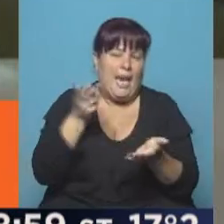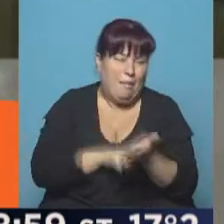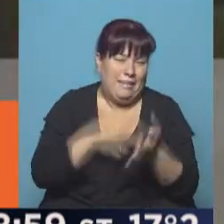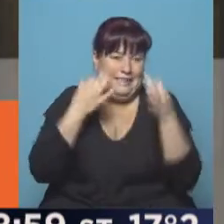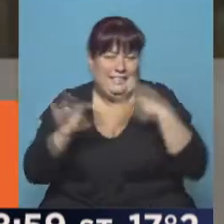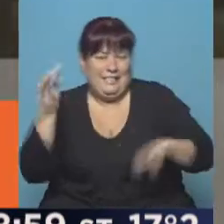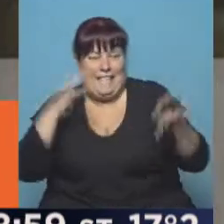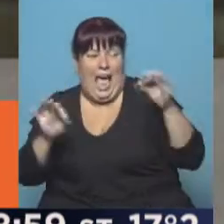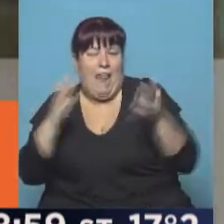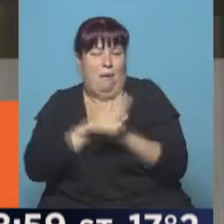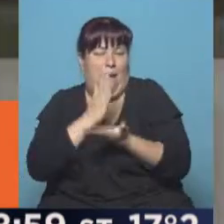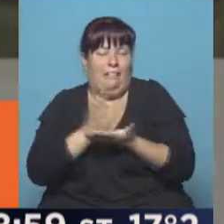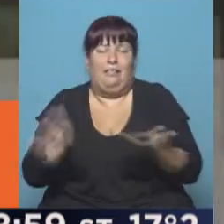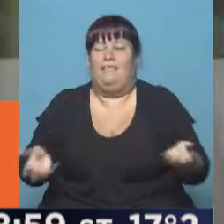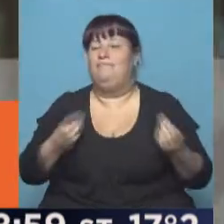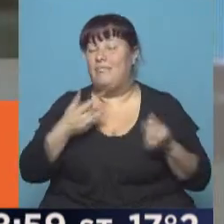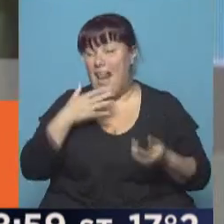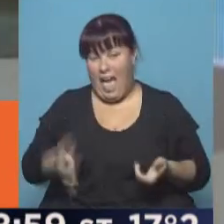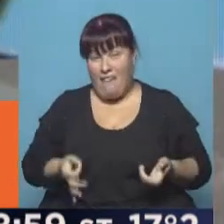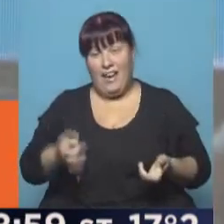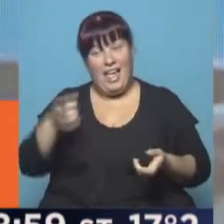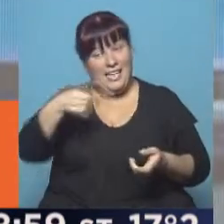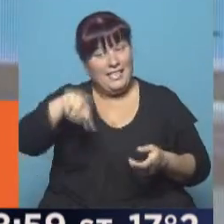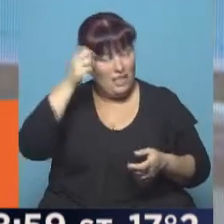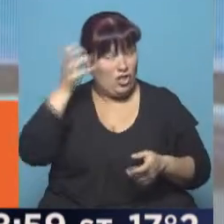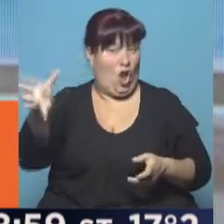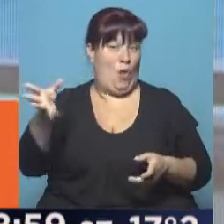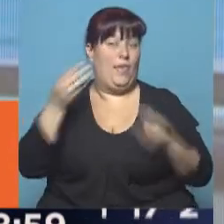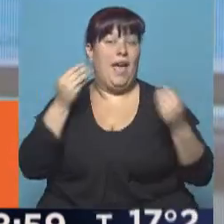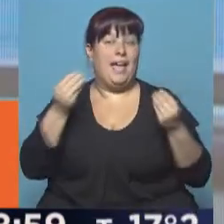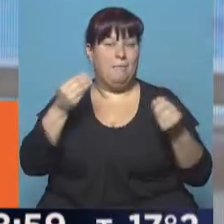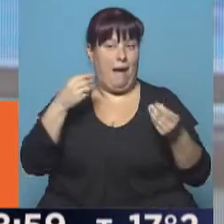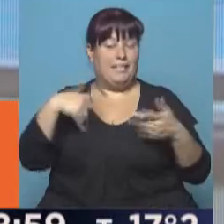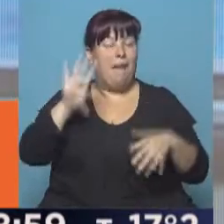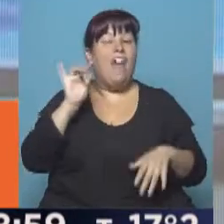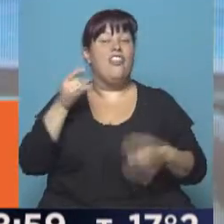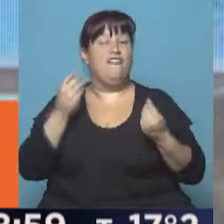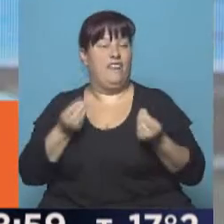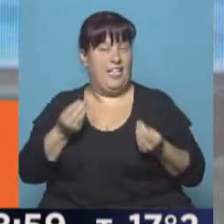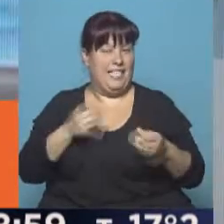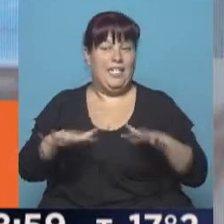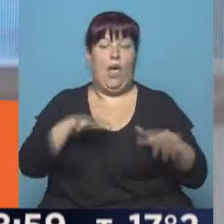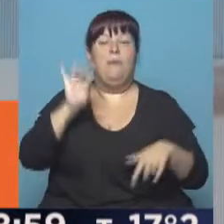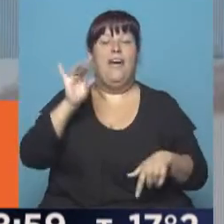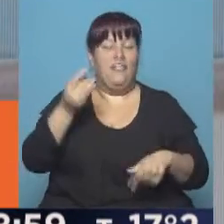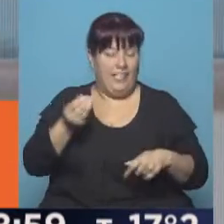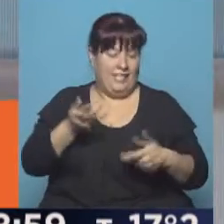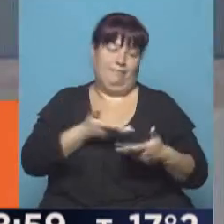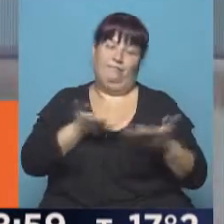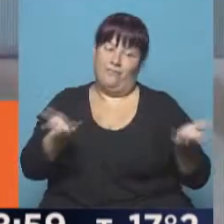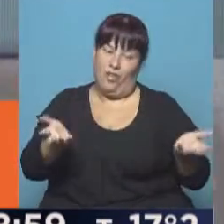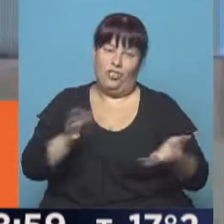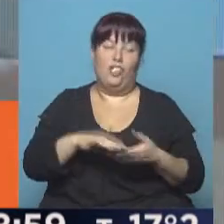salvar las materias donde a la verdad que nos estamos olvidando de los que pasan la cosa más compleja dejamos la situación más difícil entonces